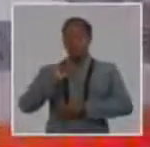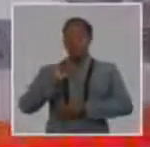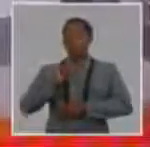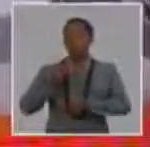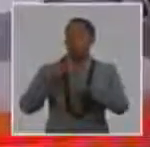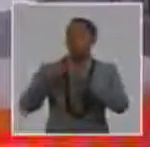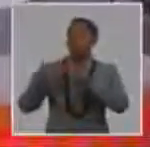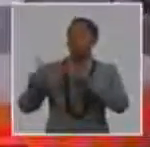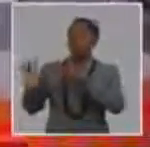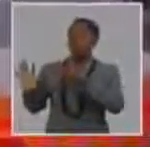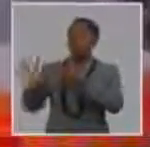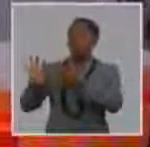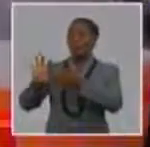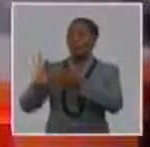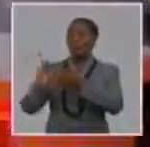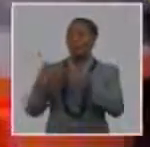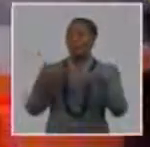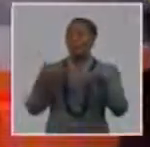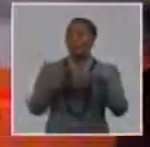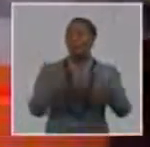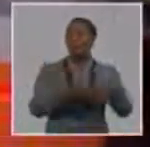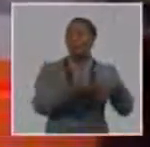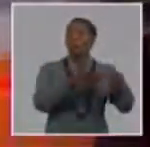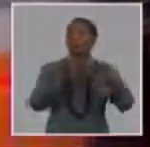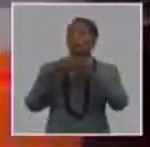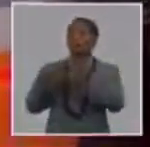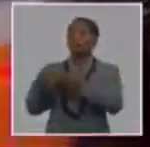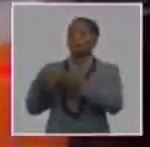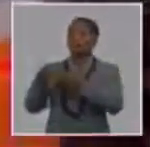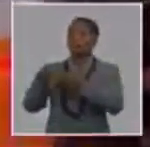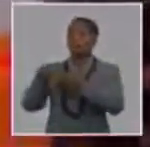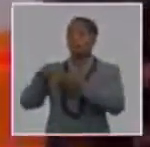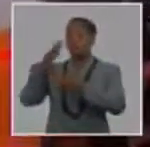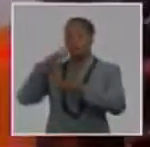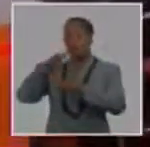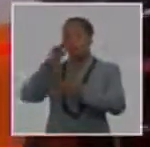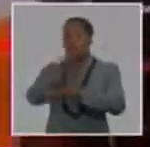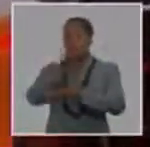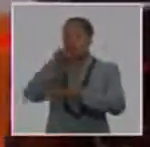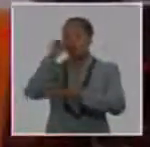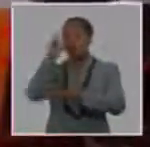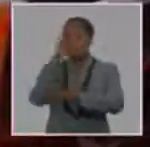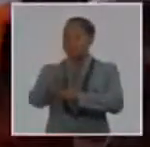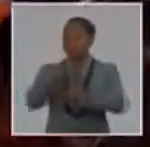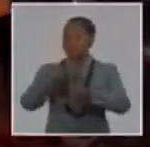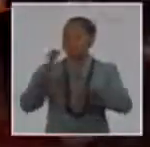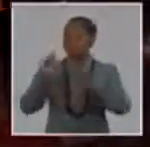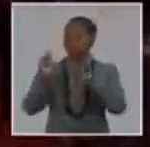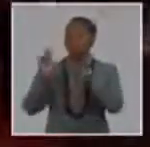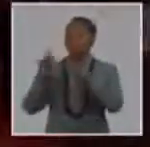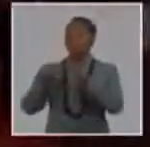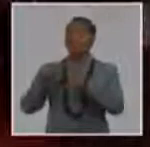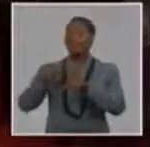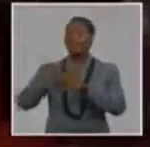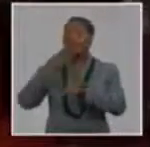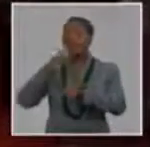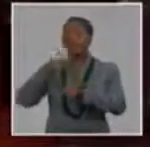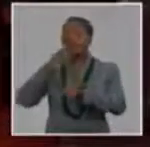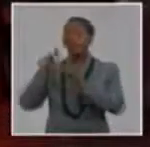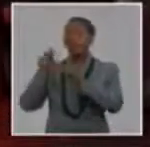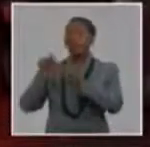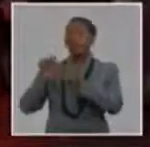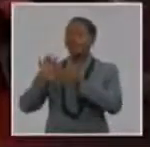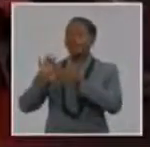todo el personal científico que dirige estos proyectos en el centro, la dirección científica del centro es del CIGB.